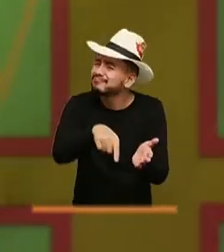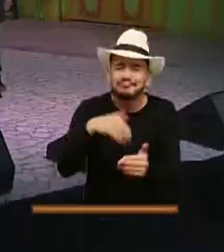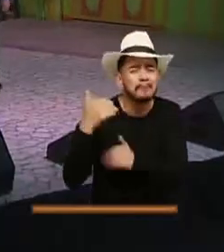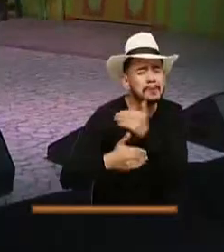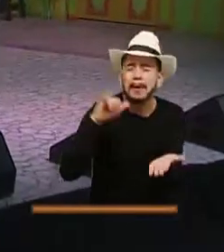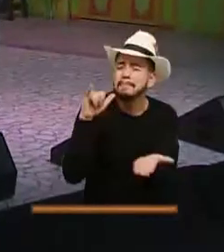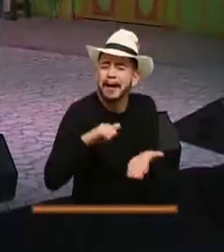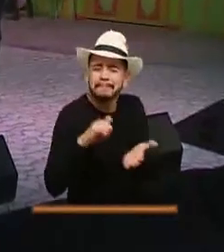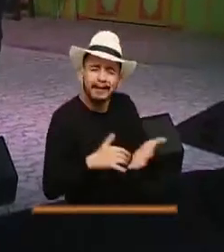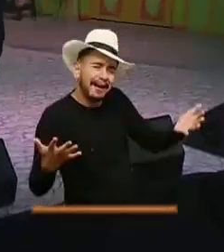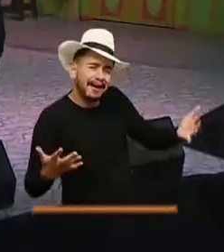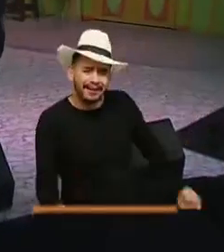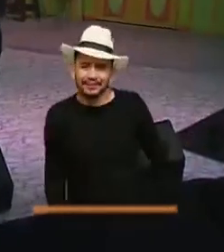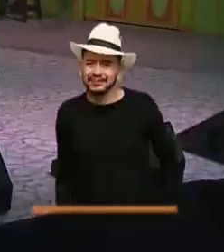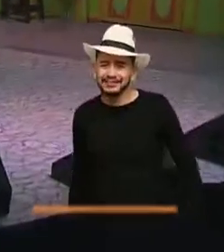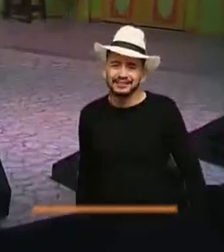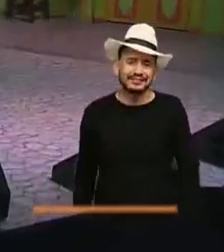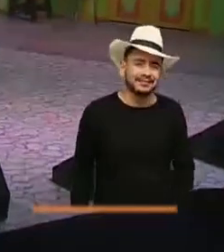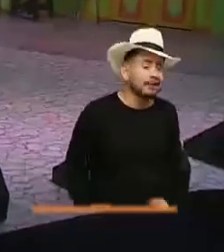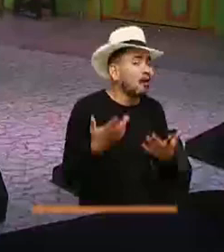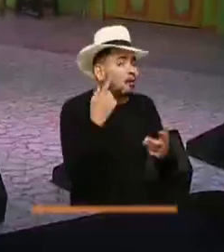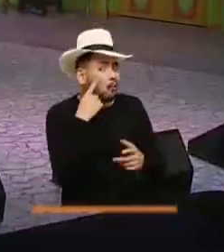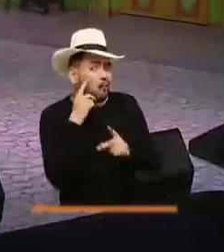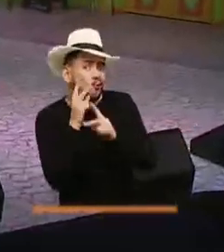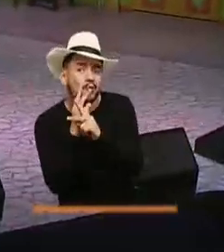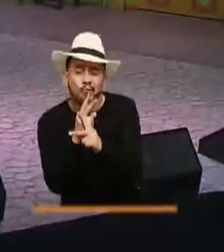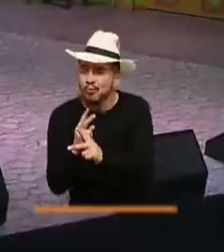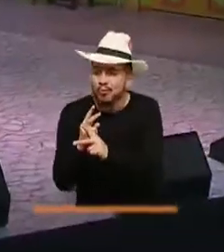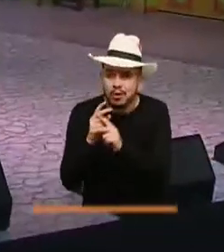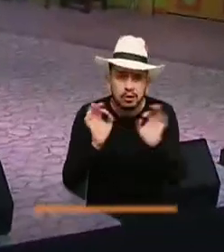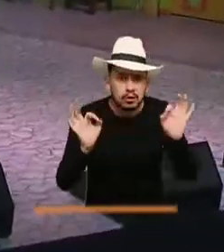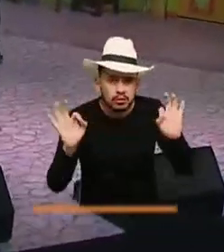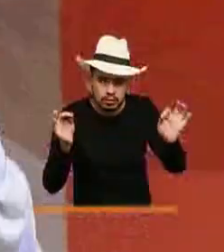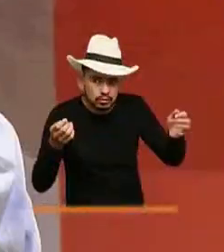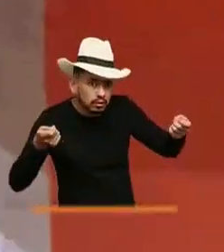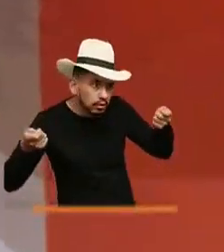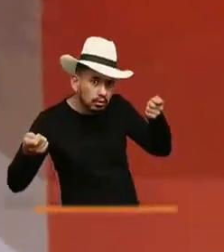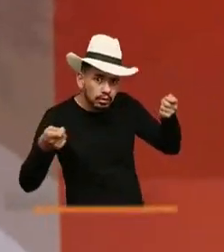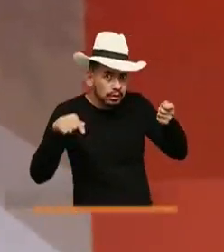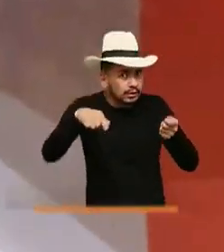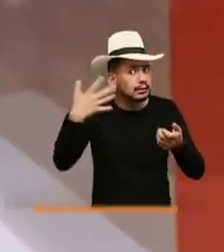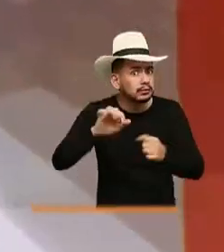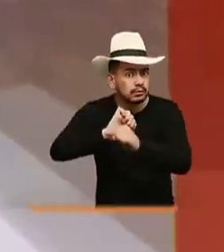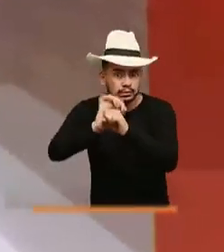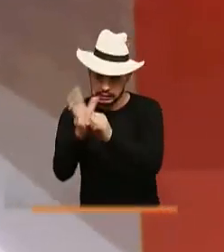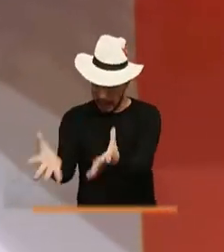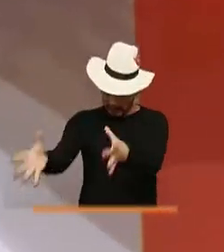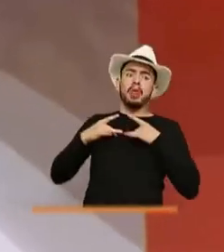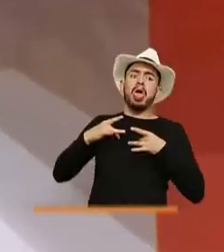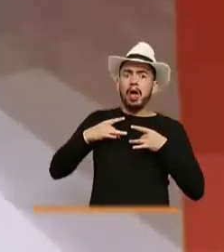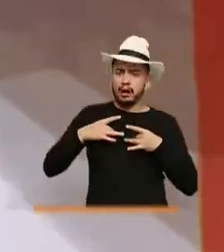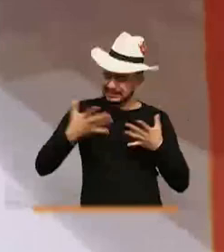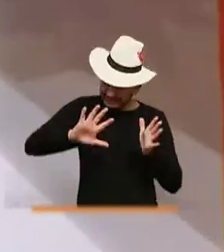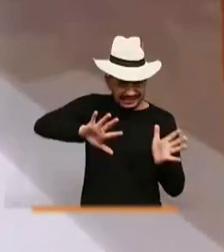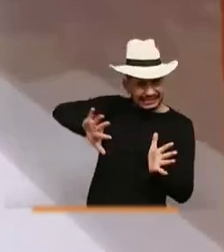carretera. Cuídese mucho, mi amigo, para que el COVID no muera, para que